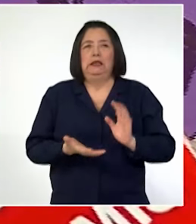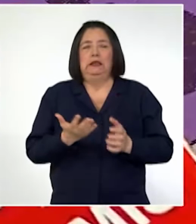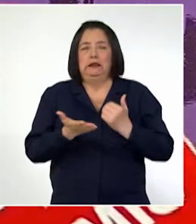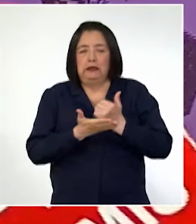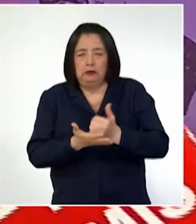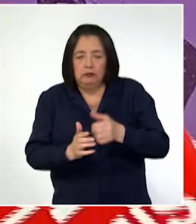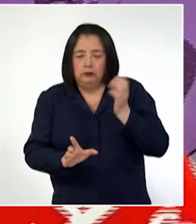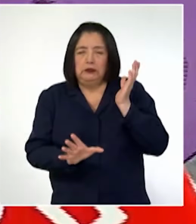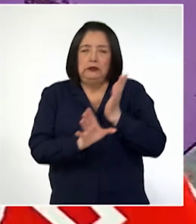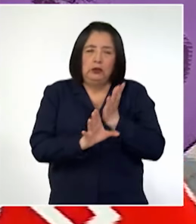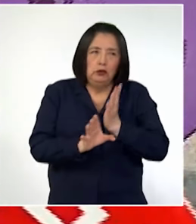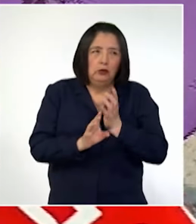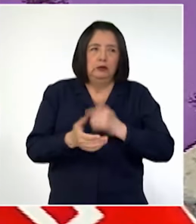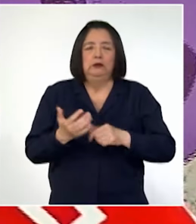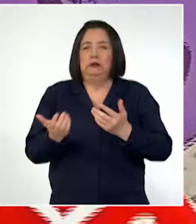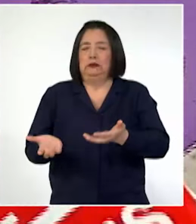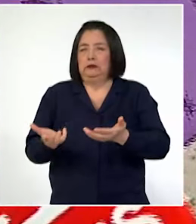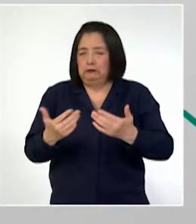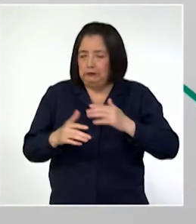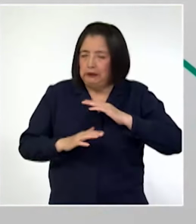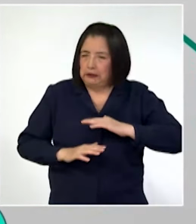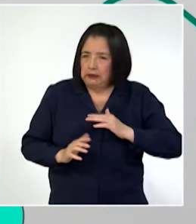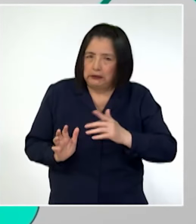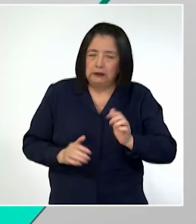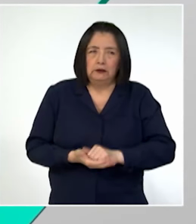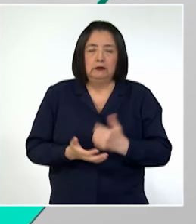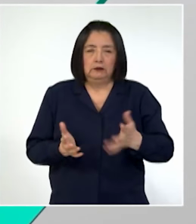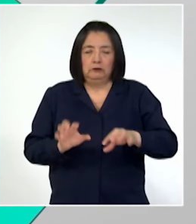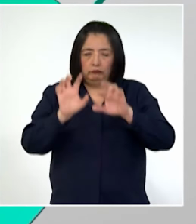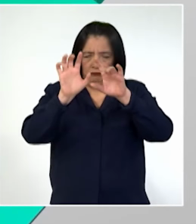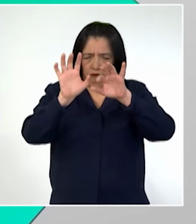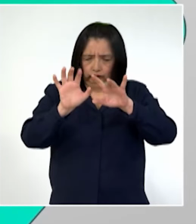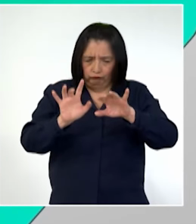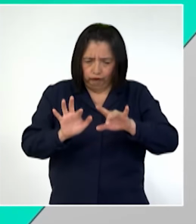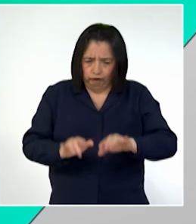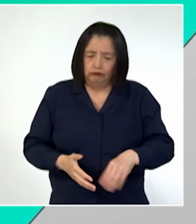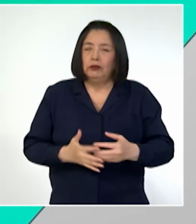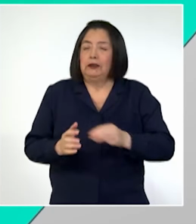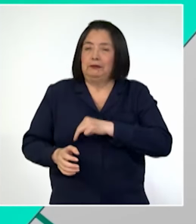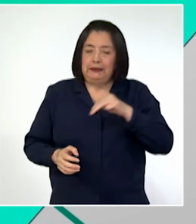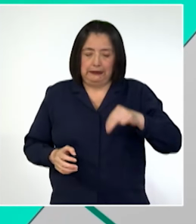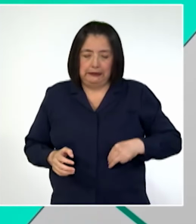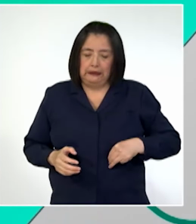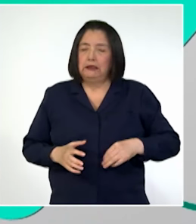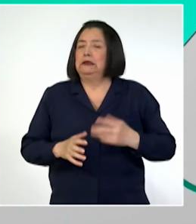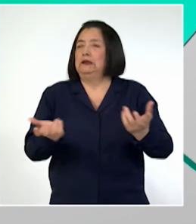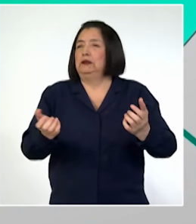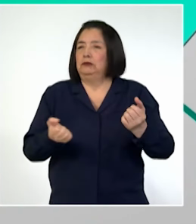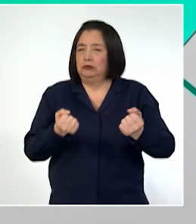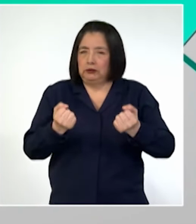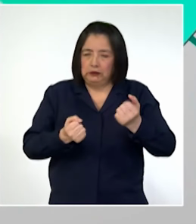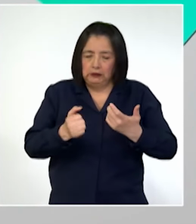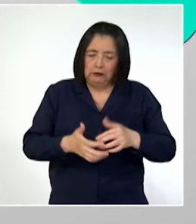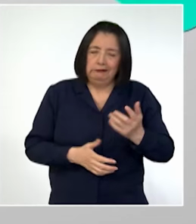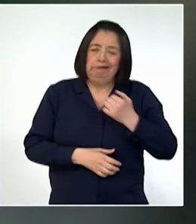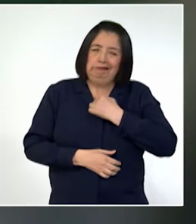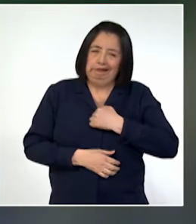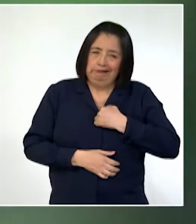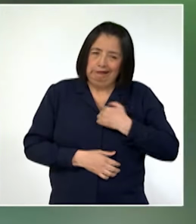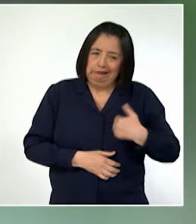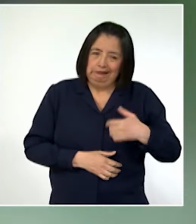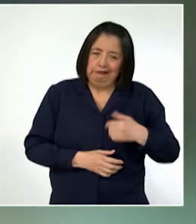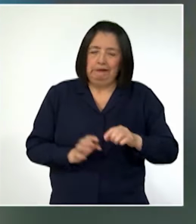psicológica, en recibirlos, en tenerlos tranquilos. A través de un comunicado, el Ministerio de Transporte expresó las condolencias a los familiares de